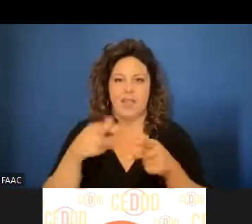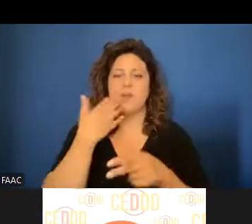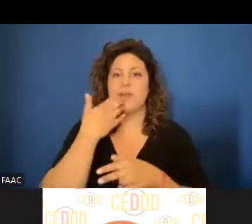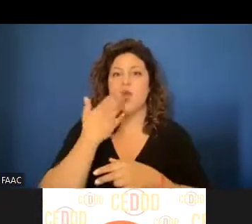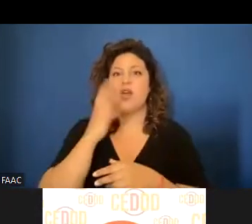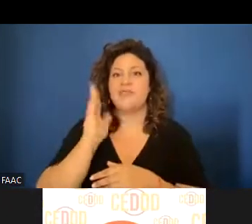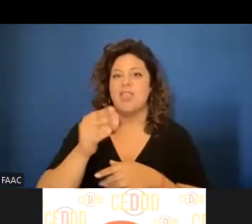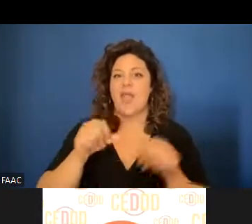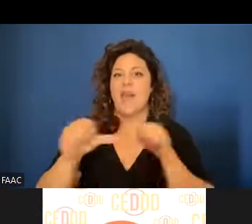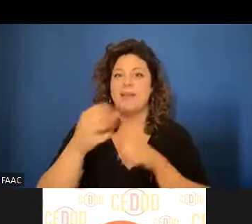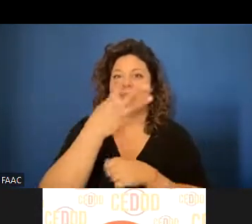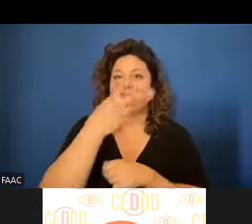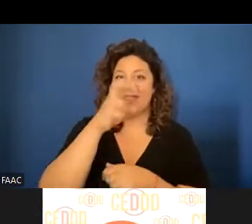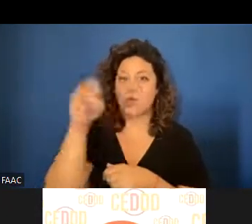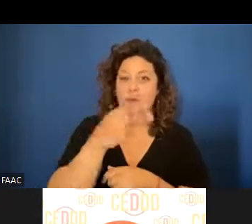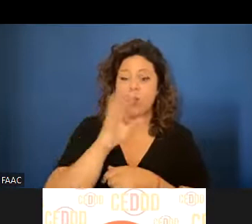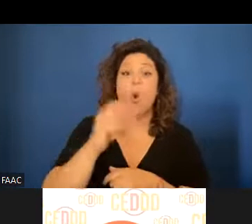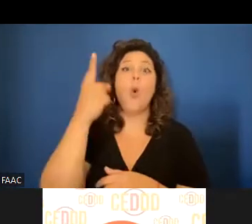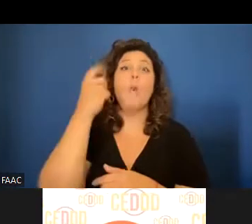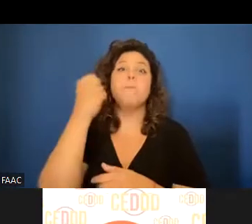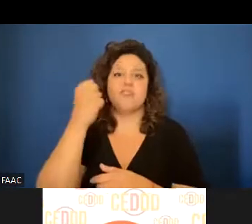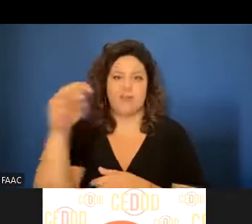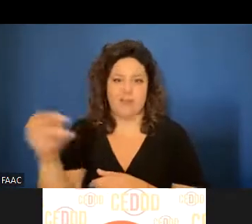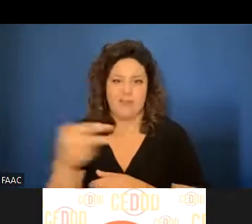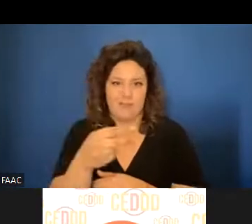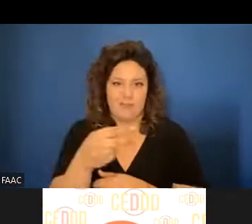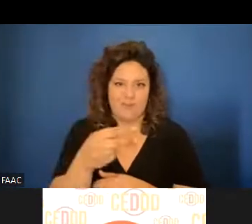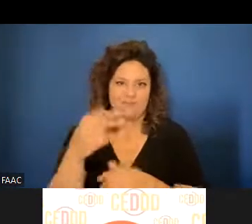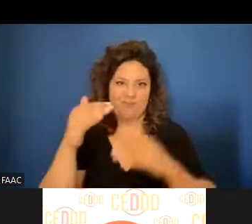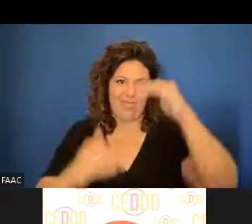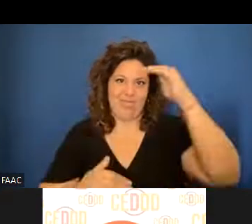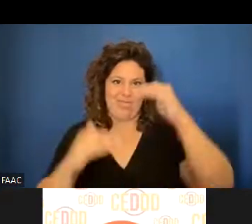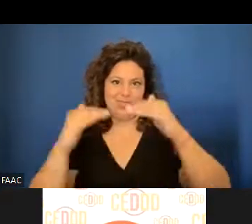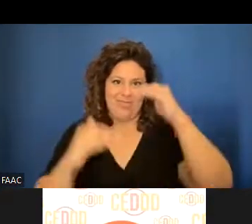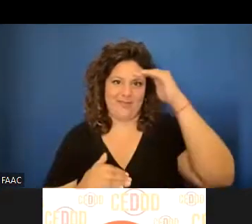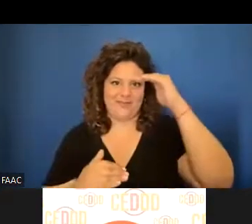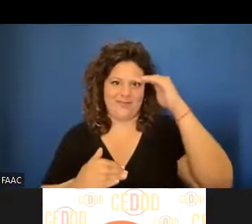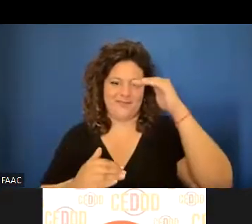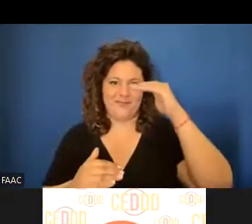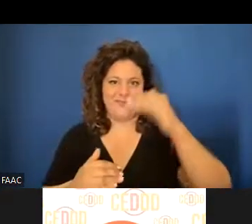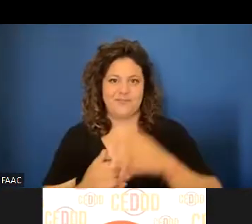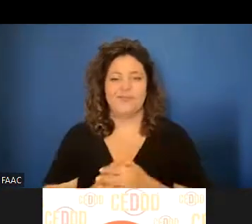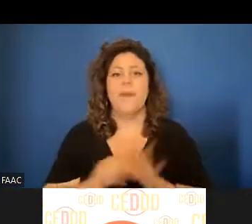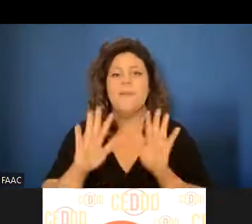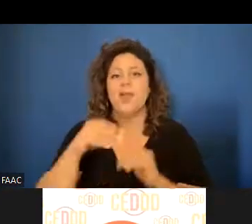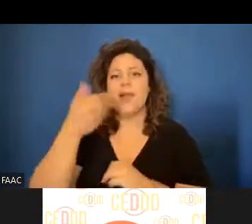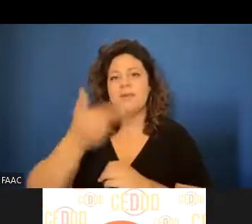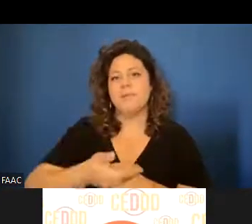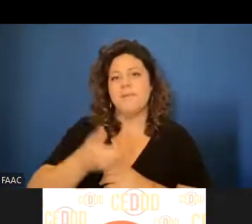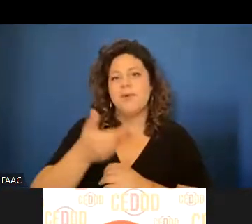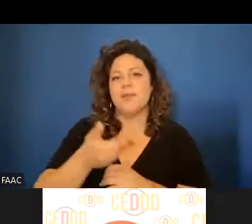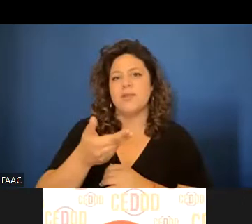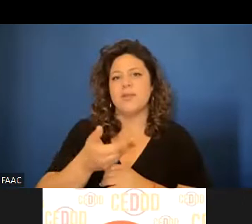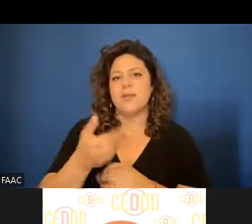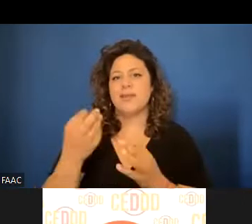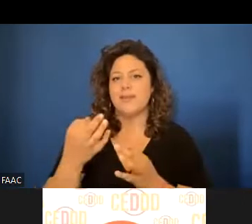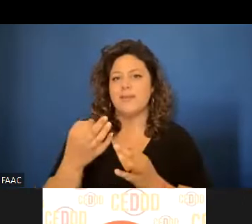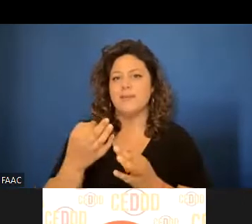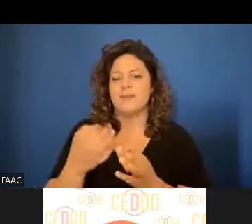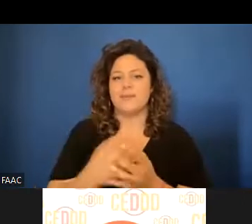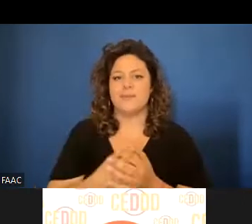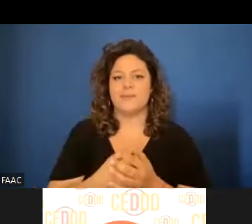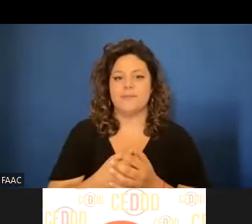ineptitud sobrevenida argumentando que ya no puede trabajar, pero la realidad es que no es que no pueda, es que no